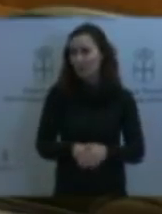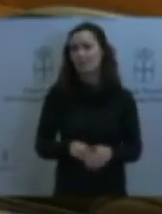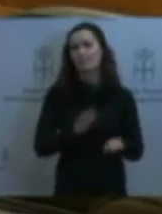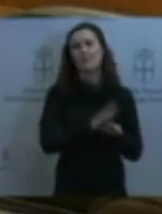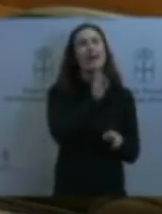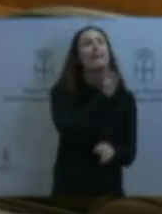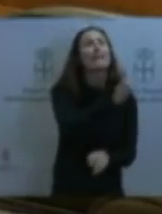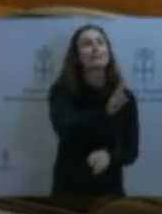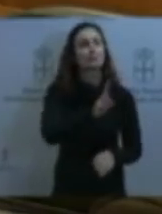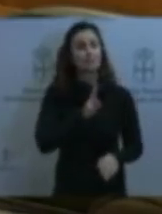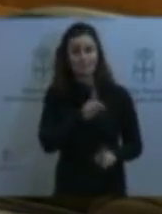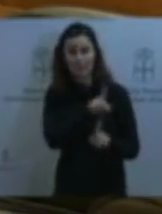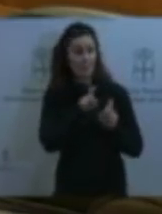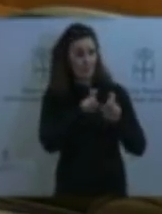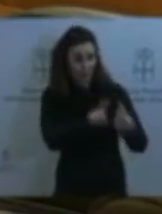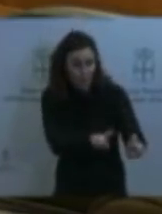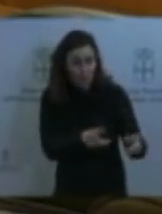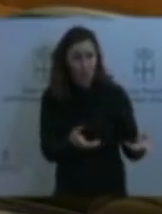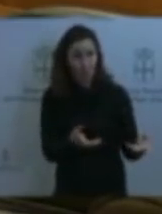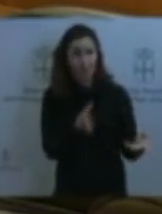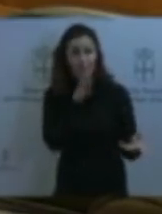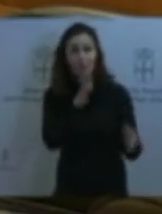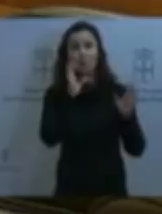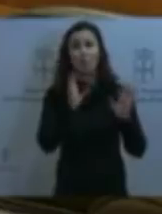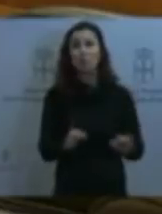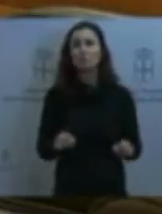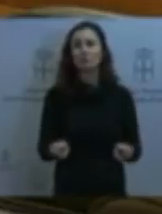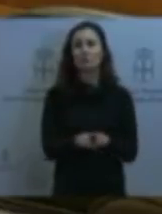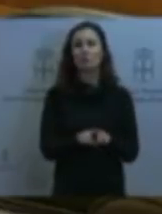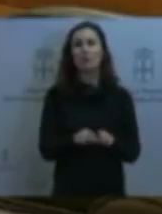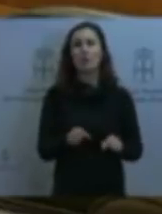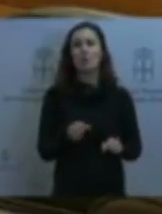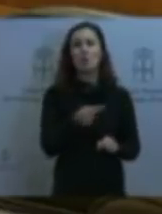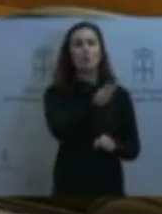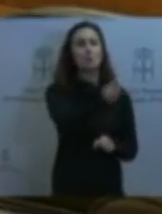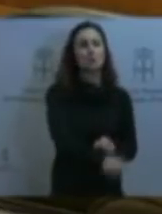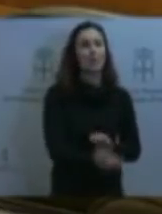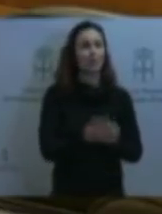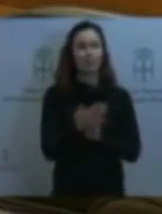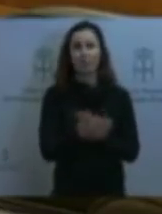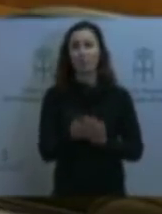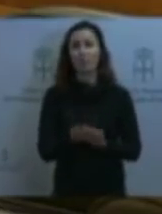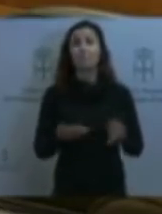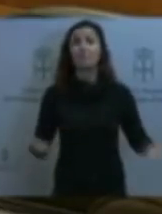responde usted, si no la responde usted, ya la está respondiendo la sociedad